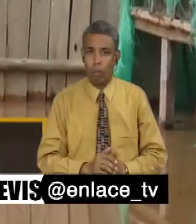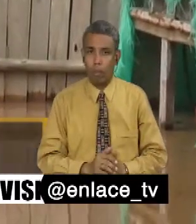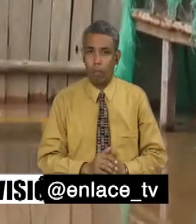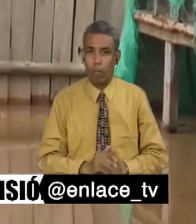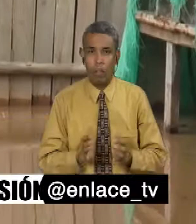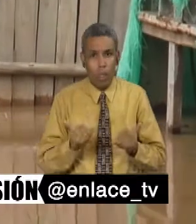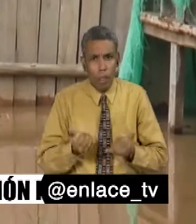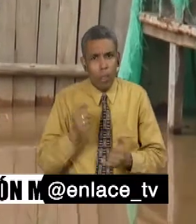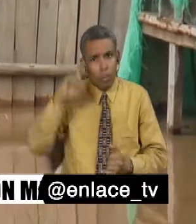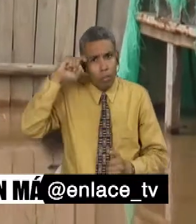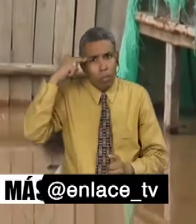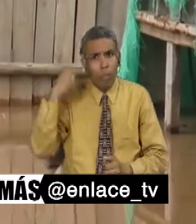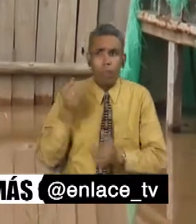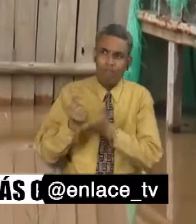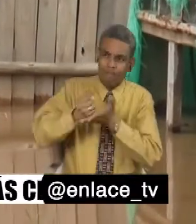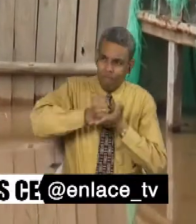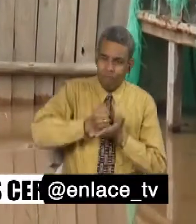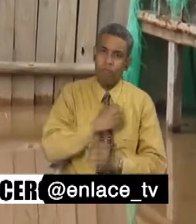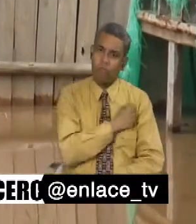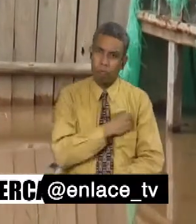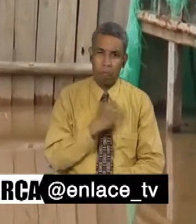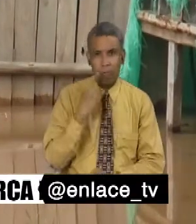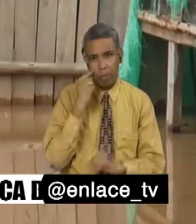entidades correspondientes.